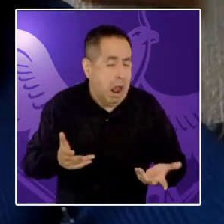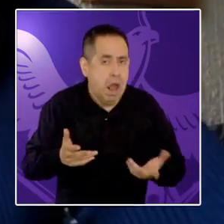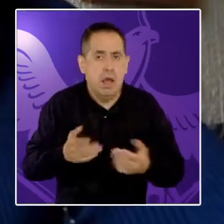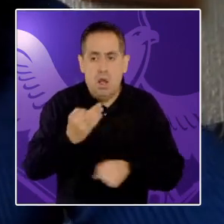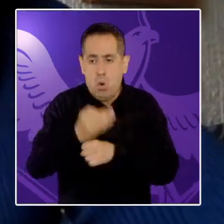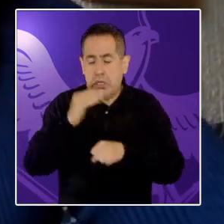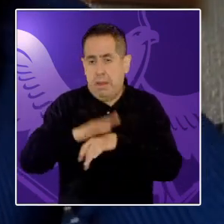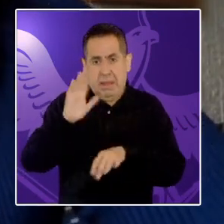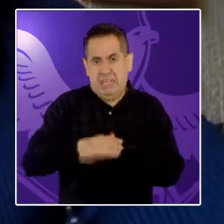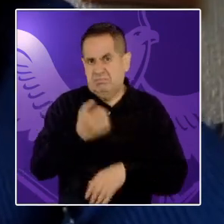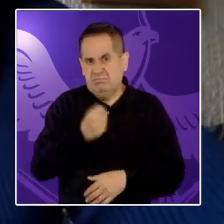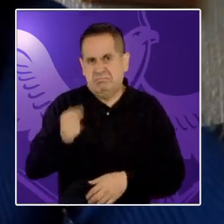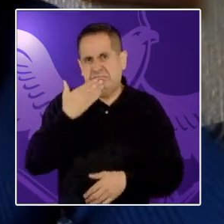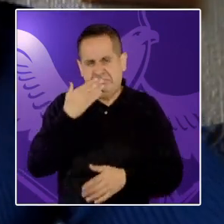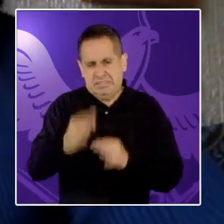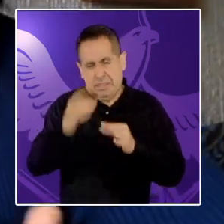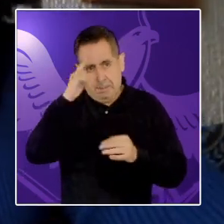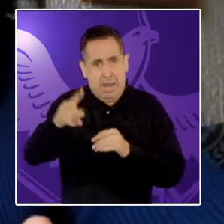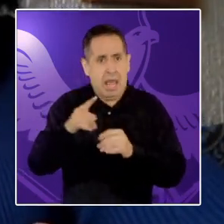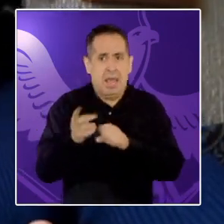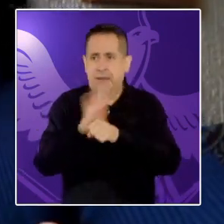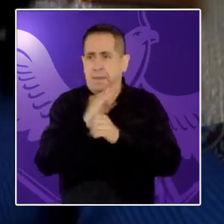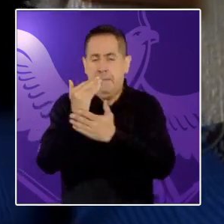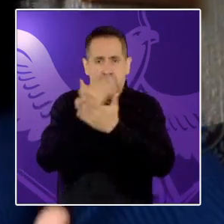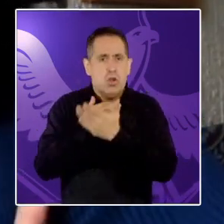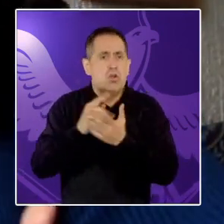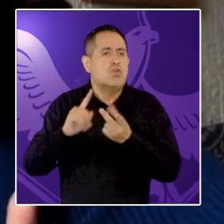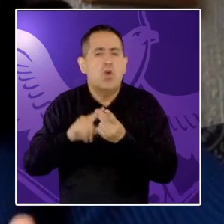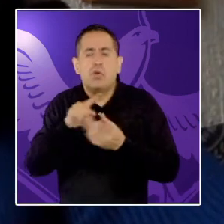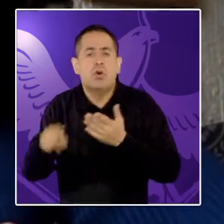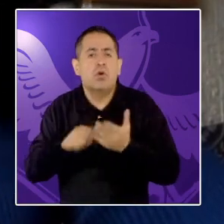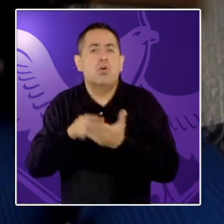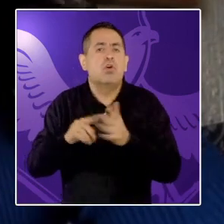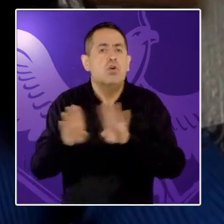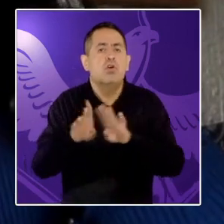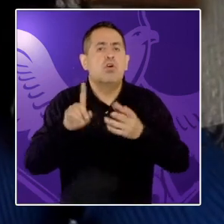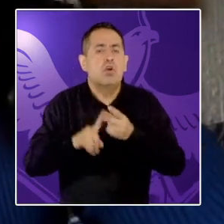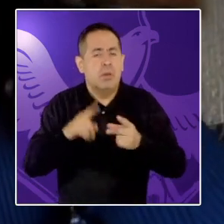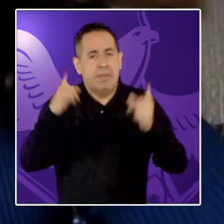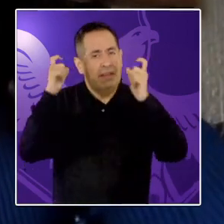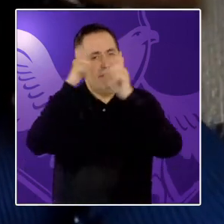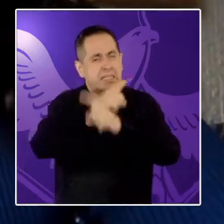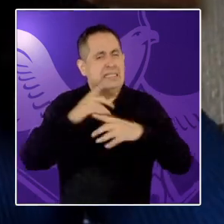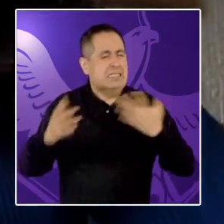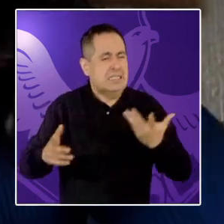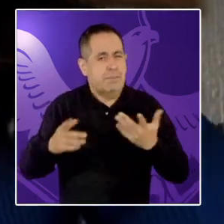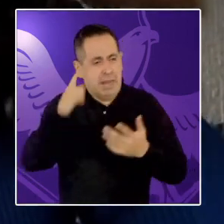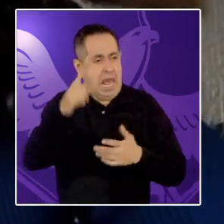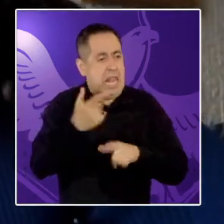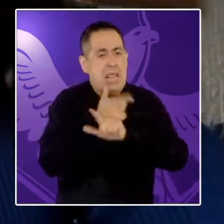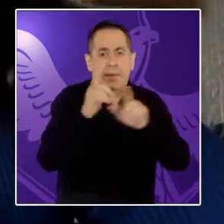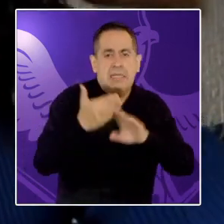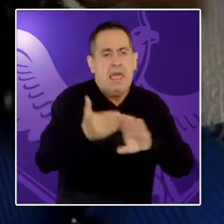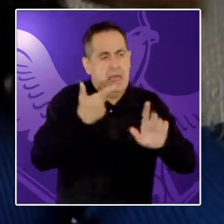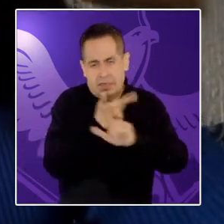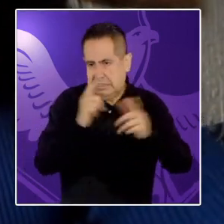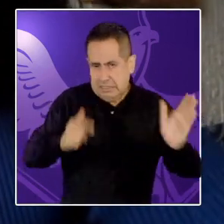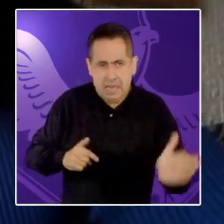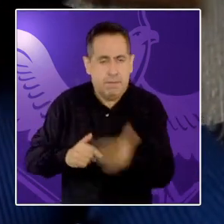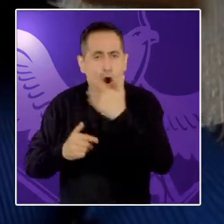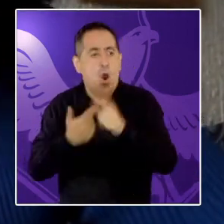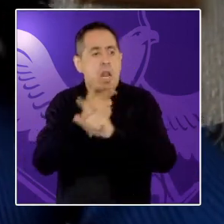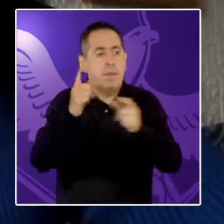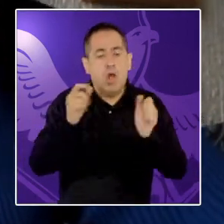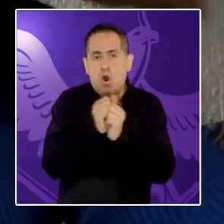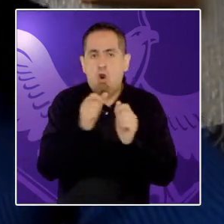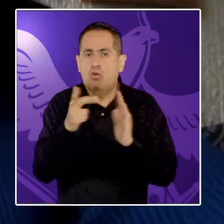Chihuahua. Así, por ahora, los mecanismos más eficientes para enfrentar la epidemia en los centros de reclusión son los beneficios de libertad anticipada